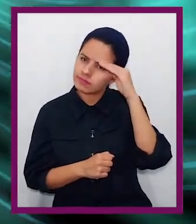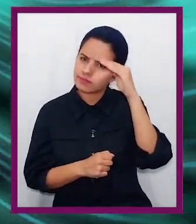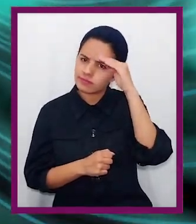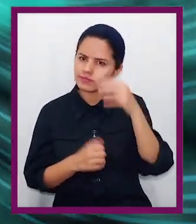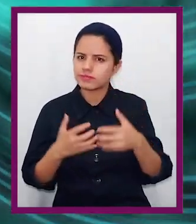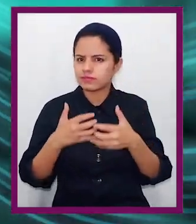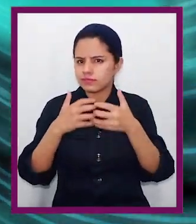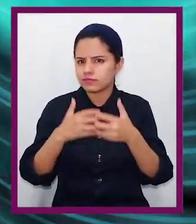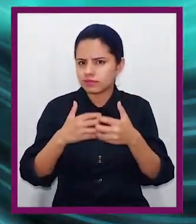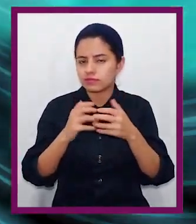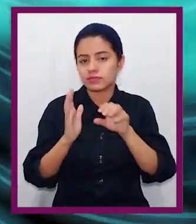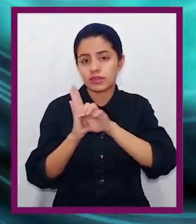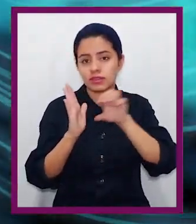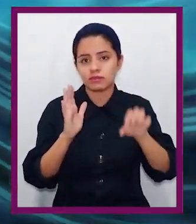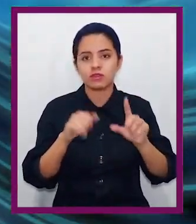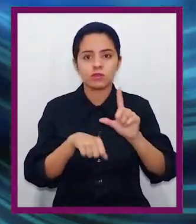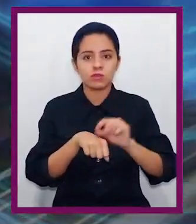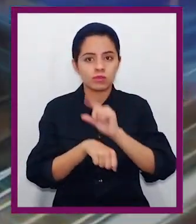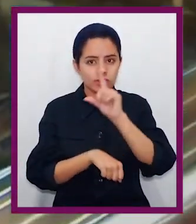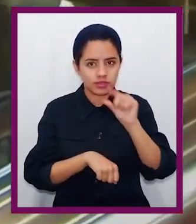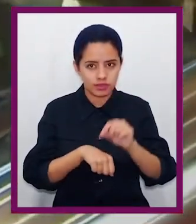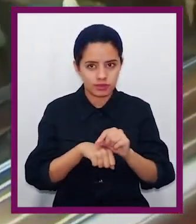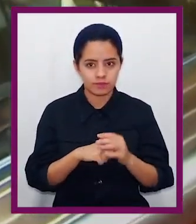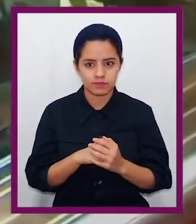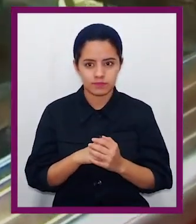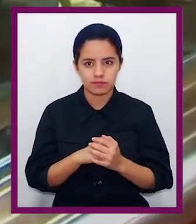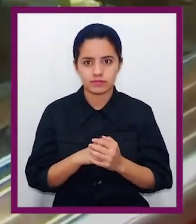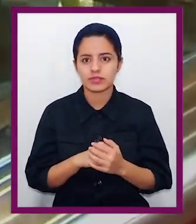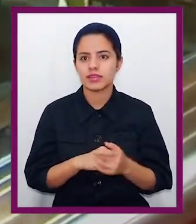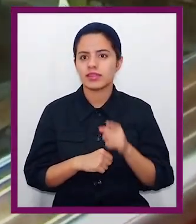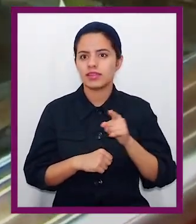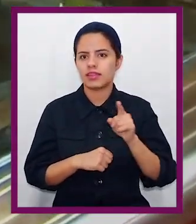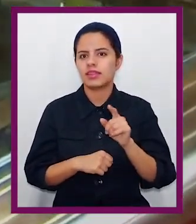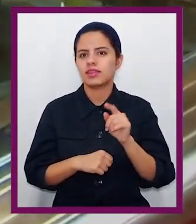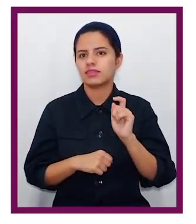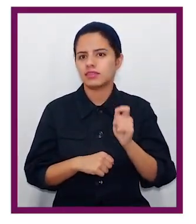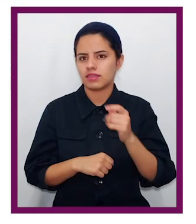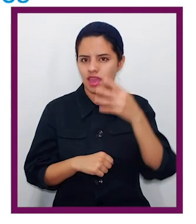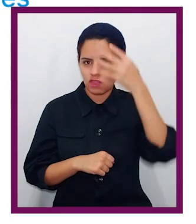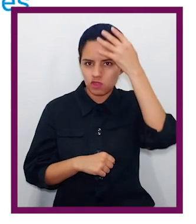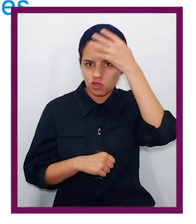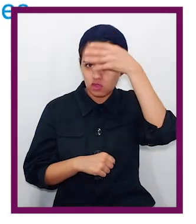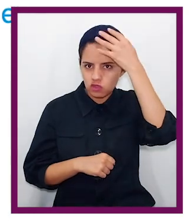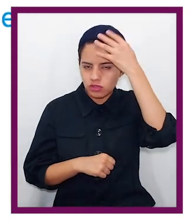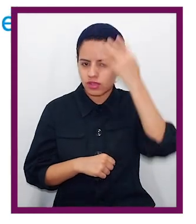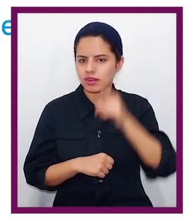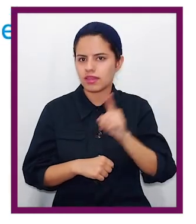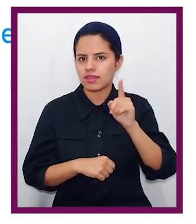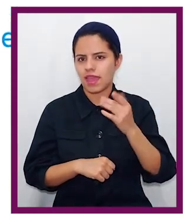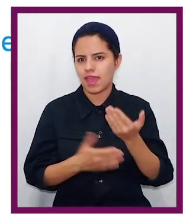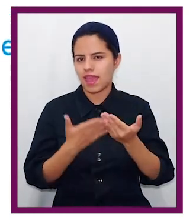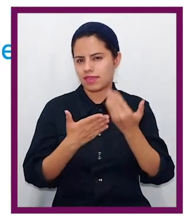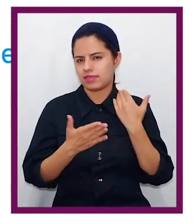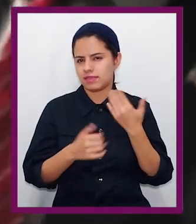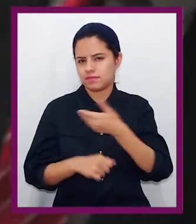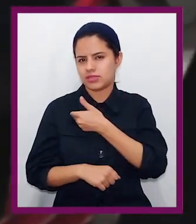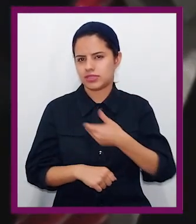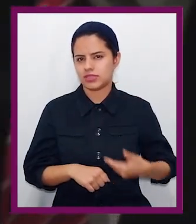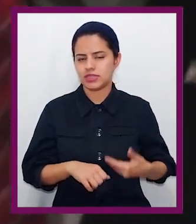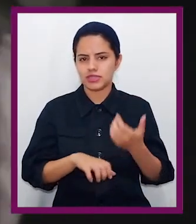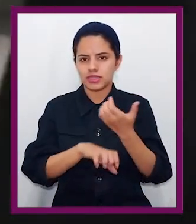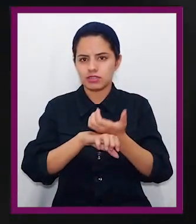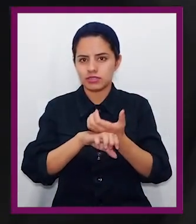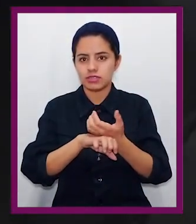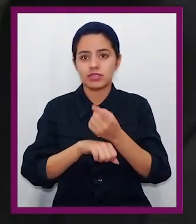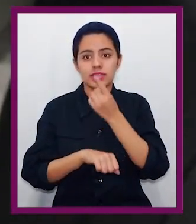lo que ha hecho Twitter. Por ejemplo, cuando eliminó la cuenta de Donald Trump, el expresidente de Estados Unidos, con